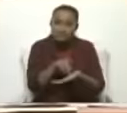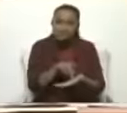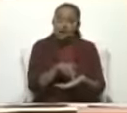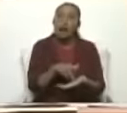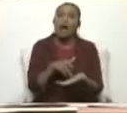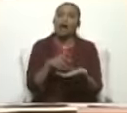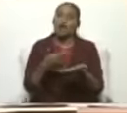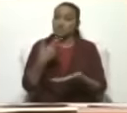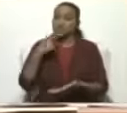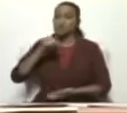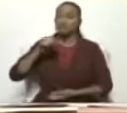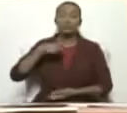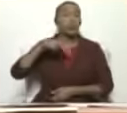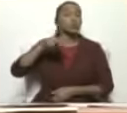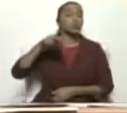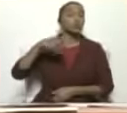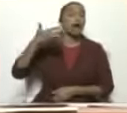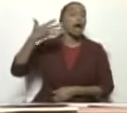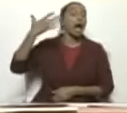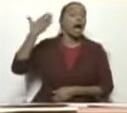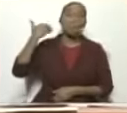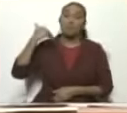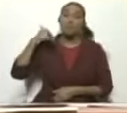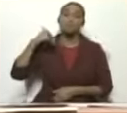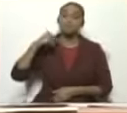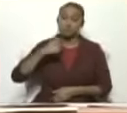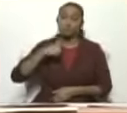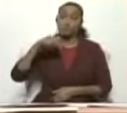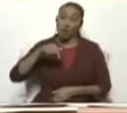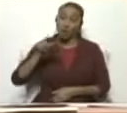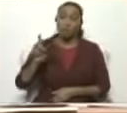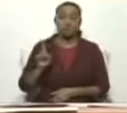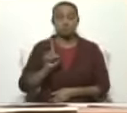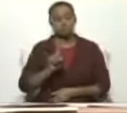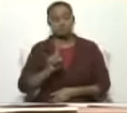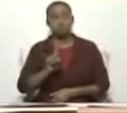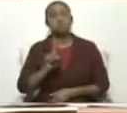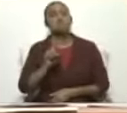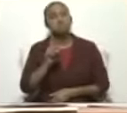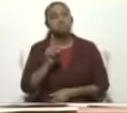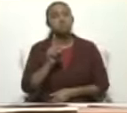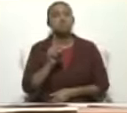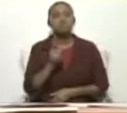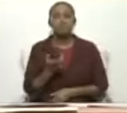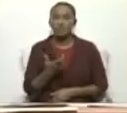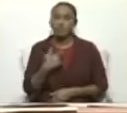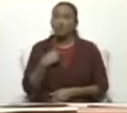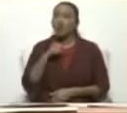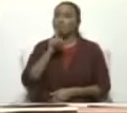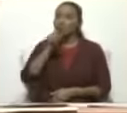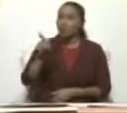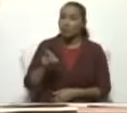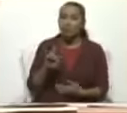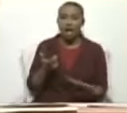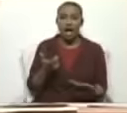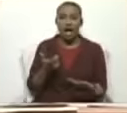¿Vas a hacer? Sí, nunca he estado al frente de la máquina. Y se me ocurrió preguntarle, ¿por quién vas a votar? Por